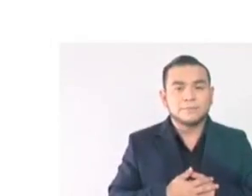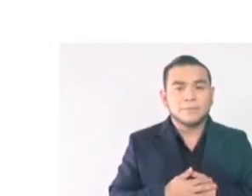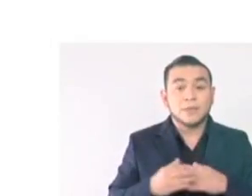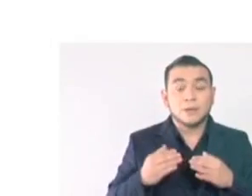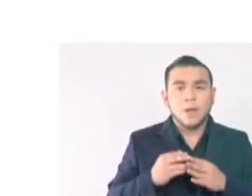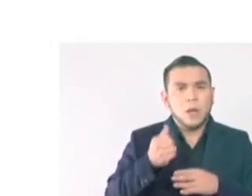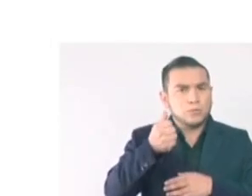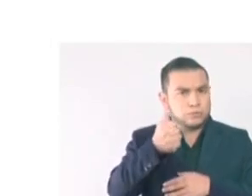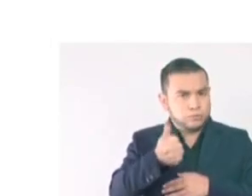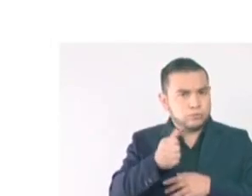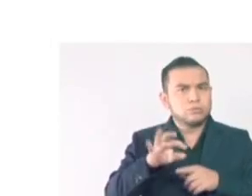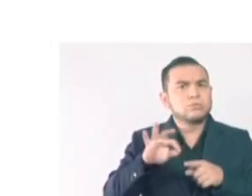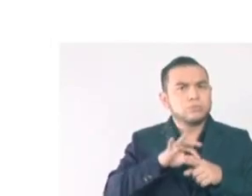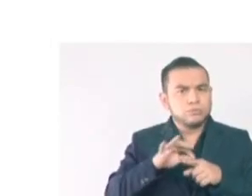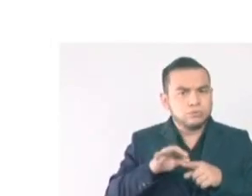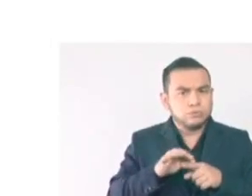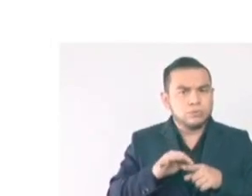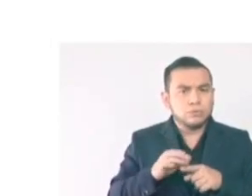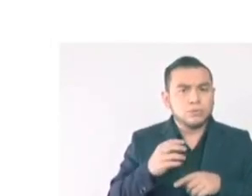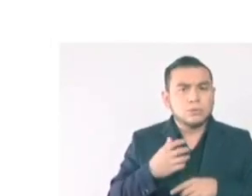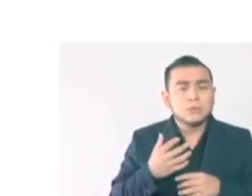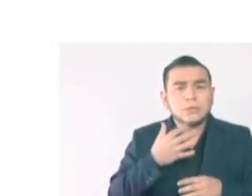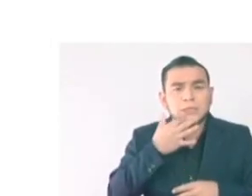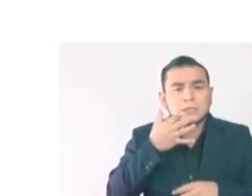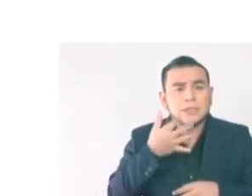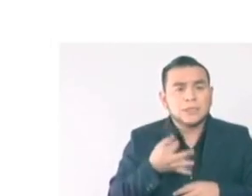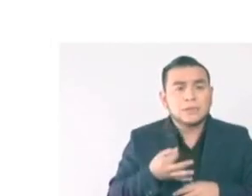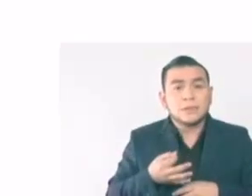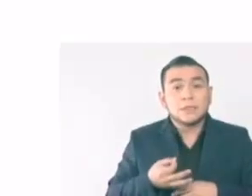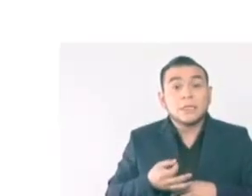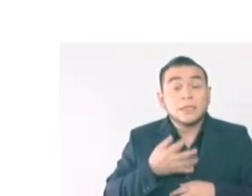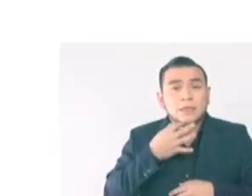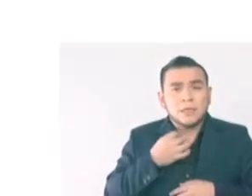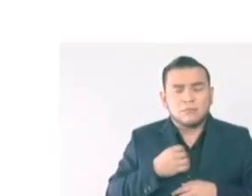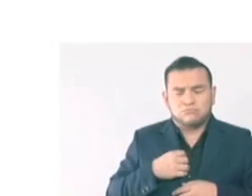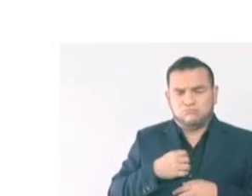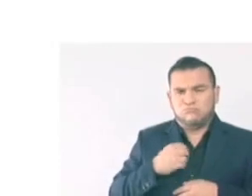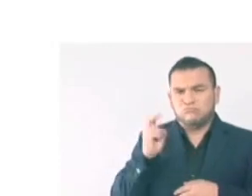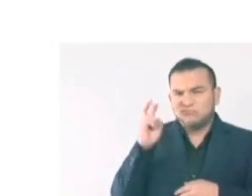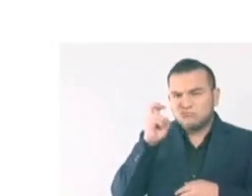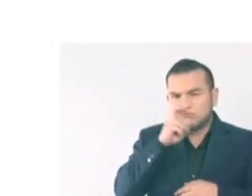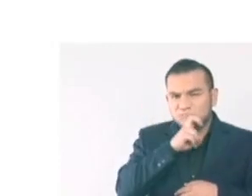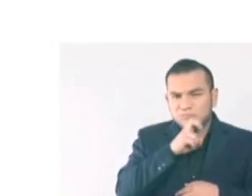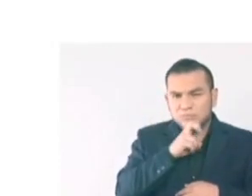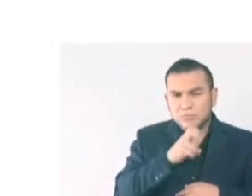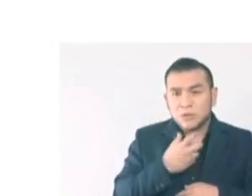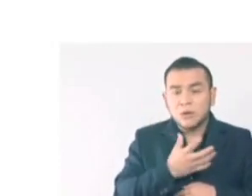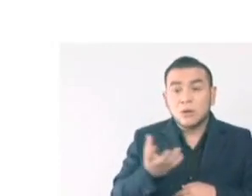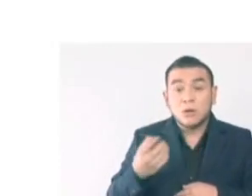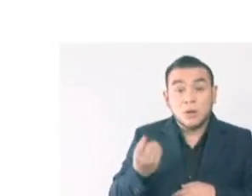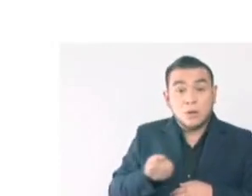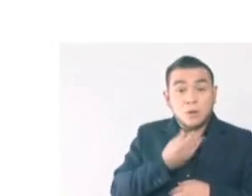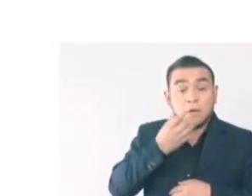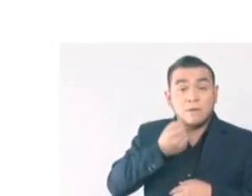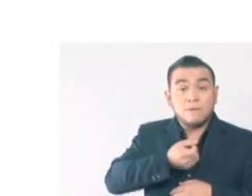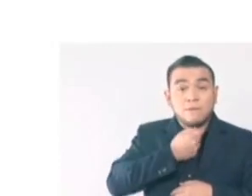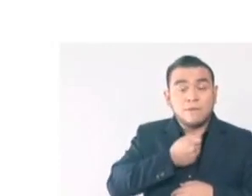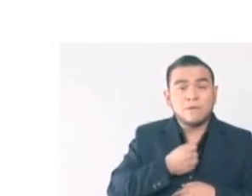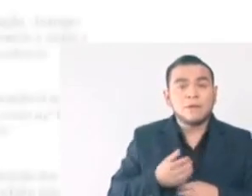altamente efectivo, Deutsche Welle, pero me extrañó Euronews,